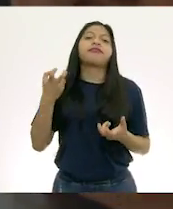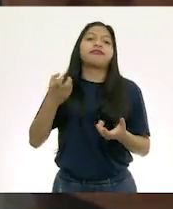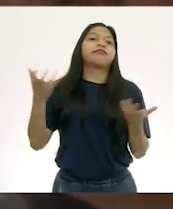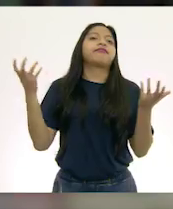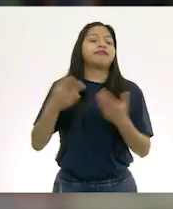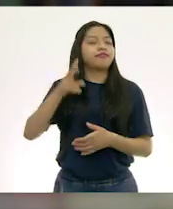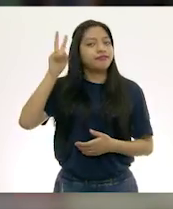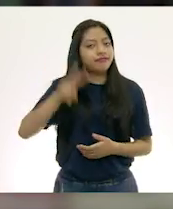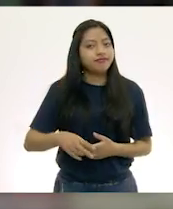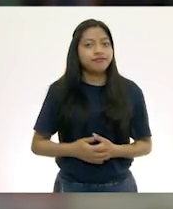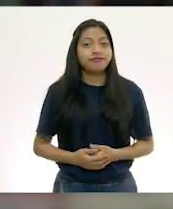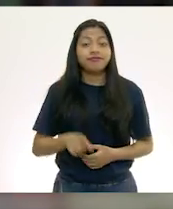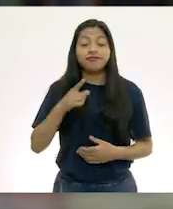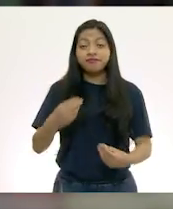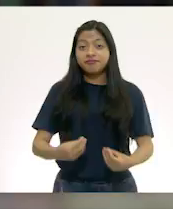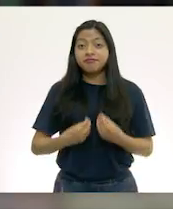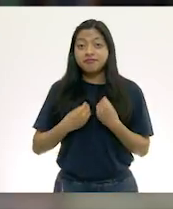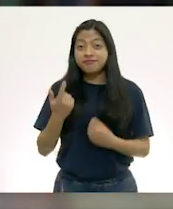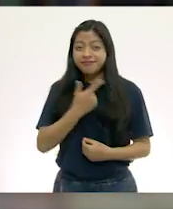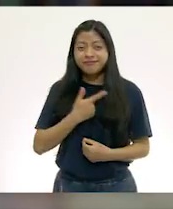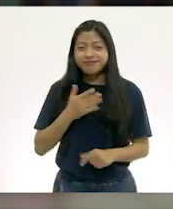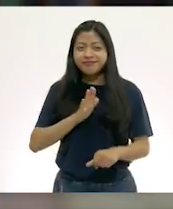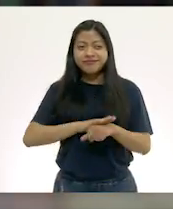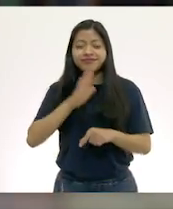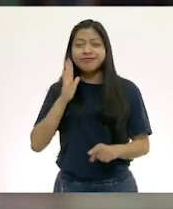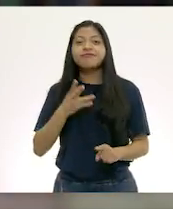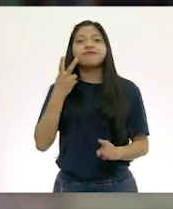realidad. En la vida encuentra lo que te gusta y